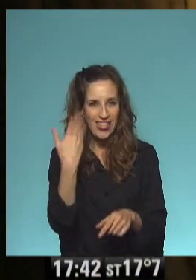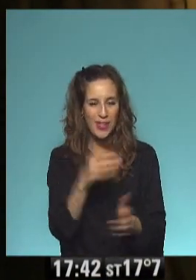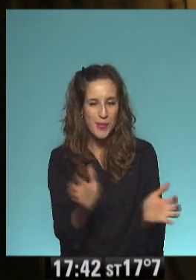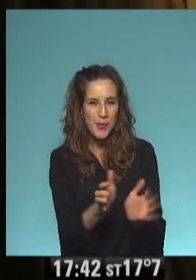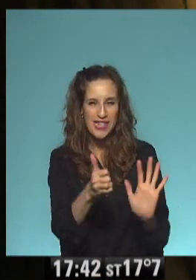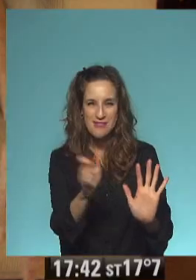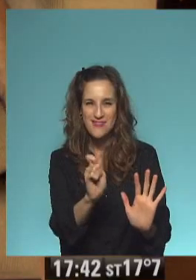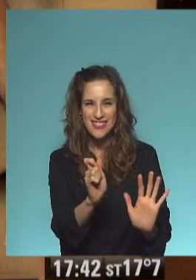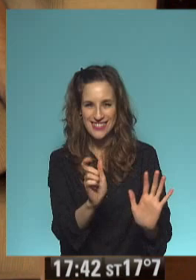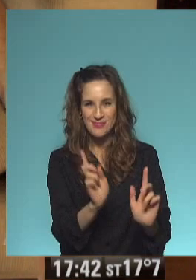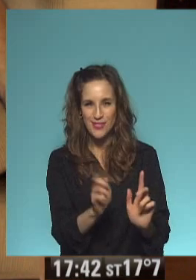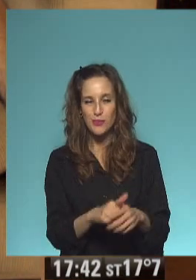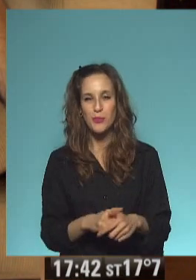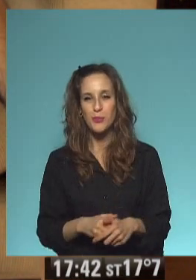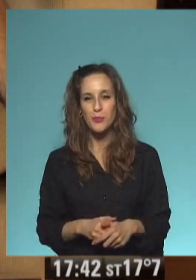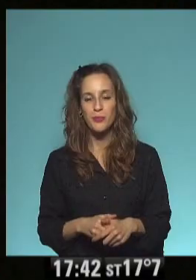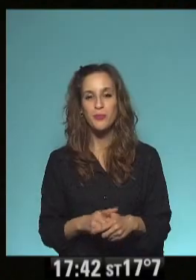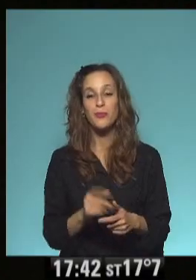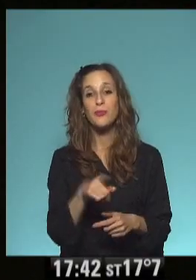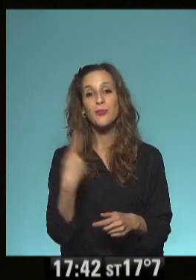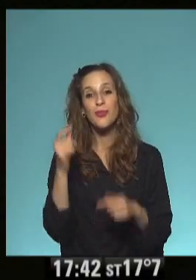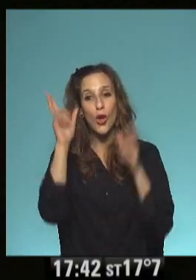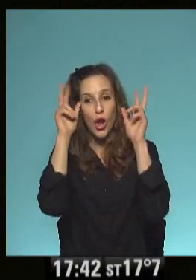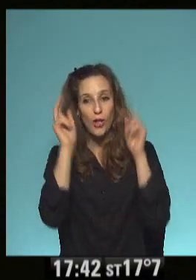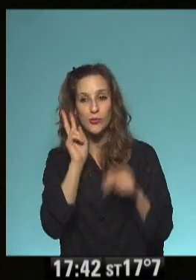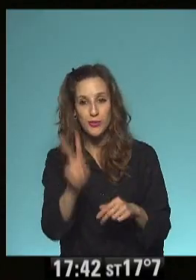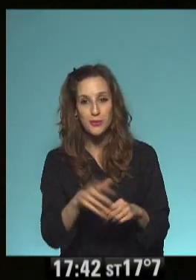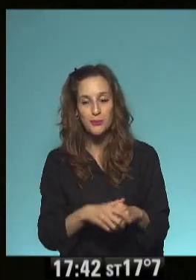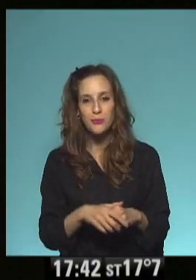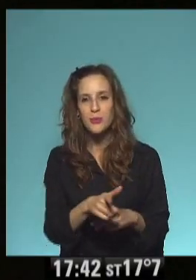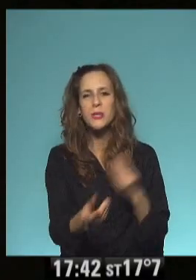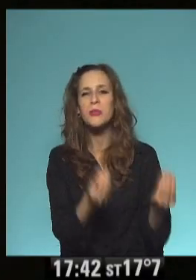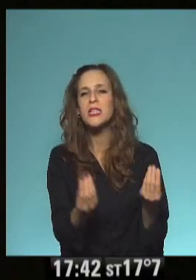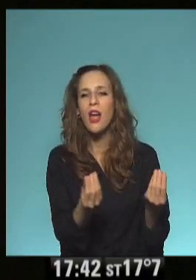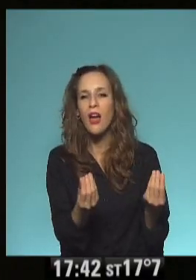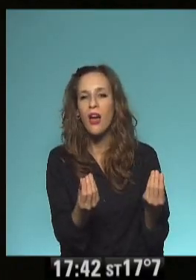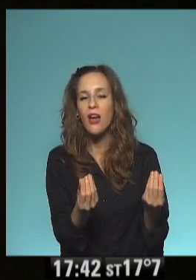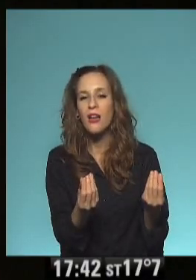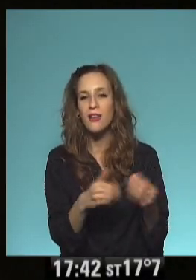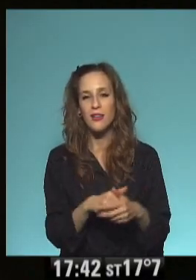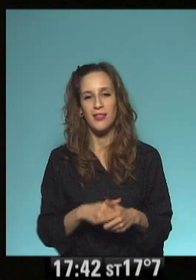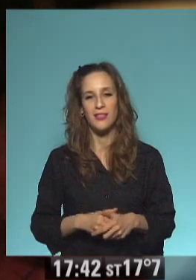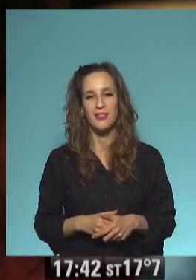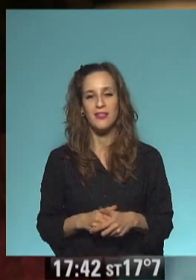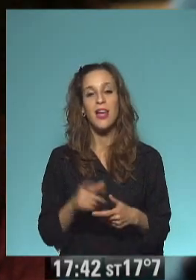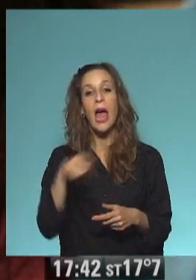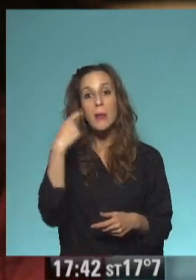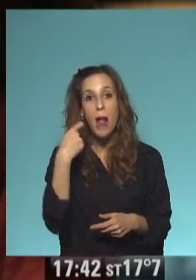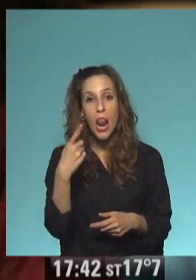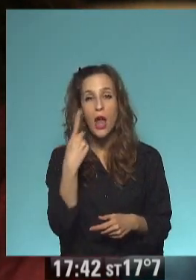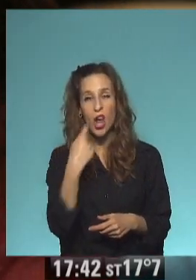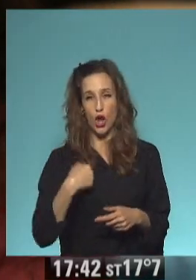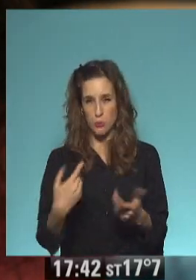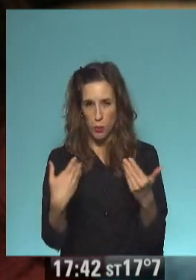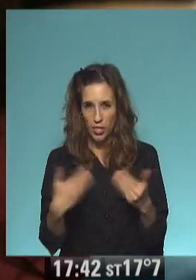me parece, ¿no? Mirá el conejo. ¿Qué pensás que está pasando? ¿Los animales se pueden reconocer